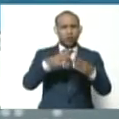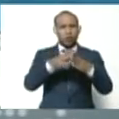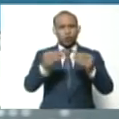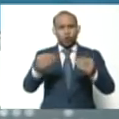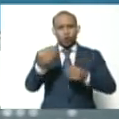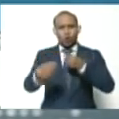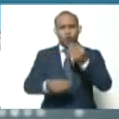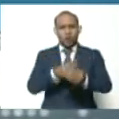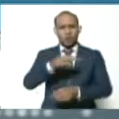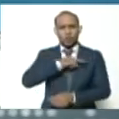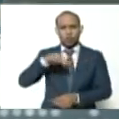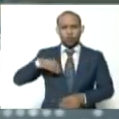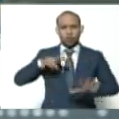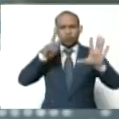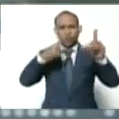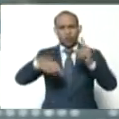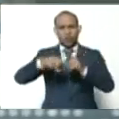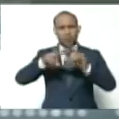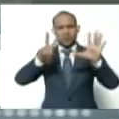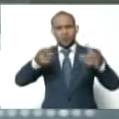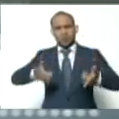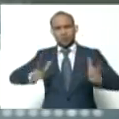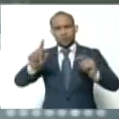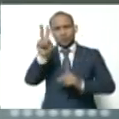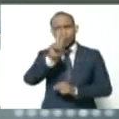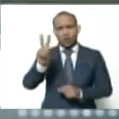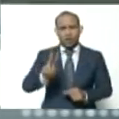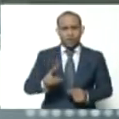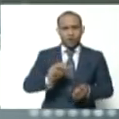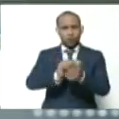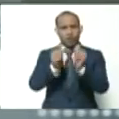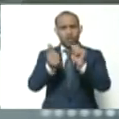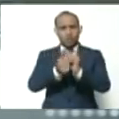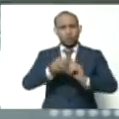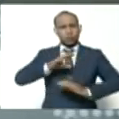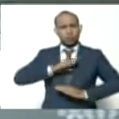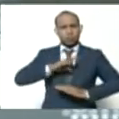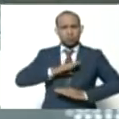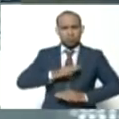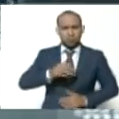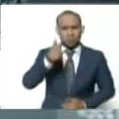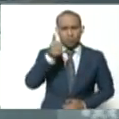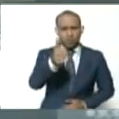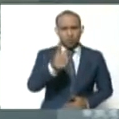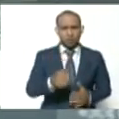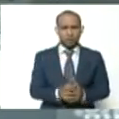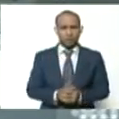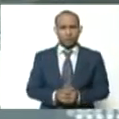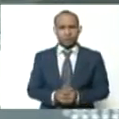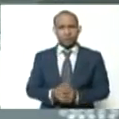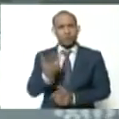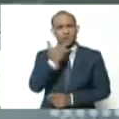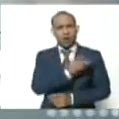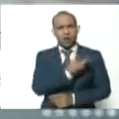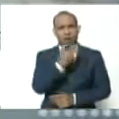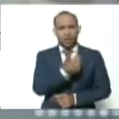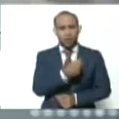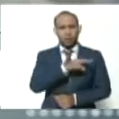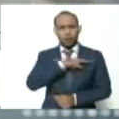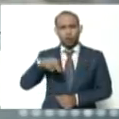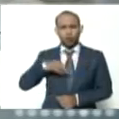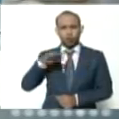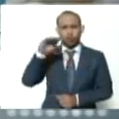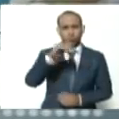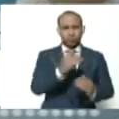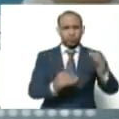hemos hecho del 7+7 ha permitido a Venezuela estar en una situación de estabilidad. Y con la vacunación vamos a avanzar